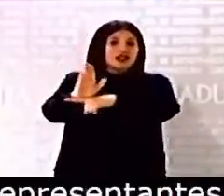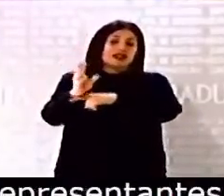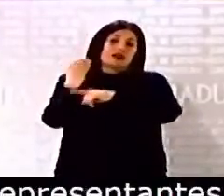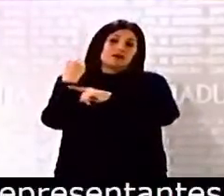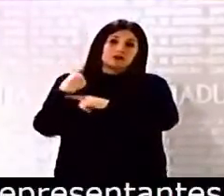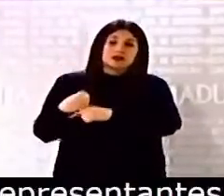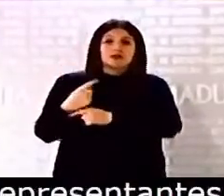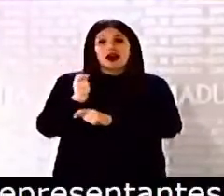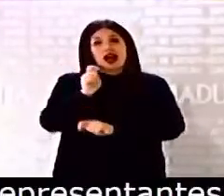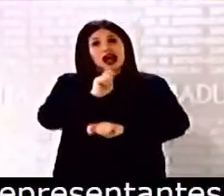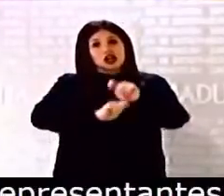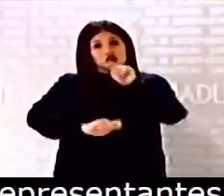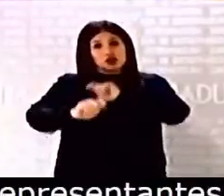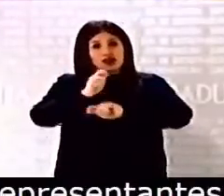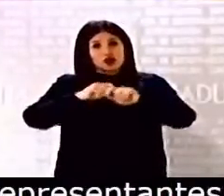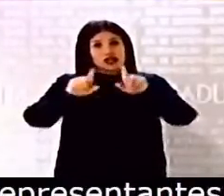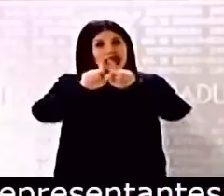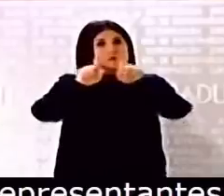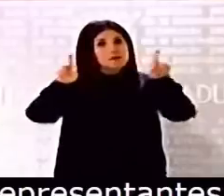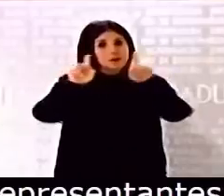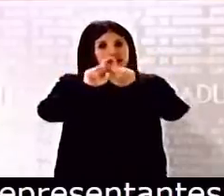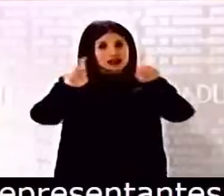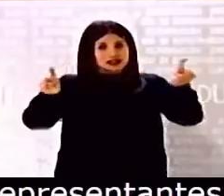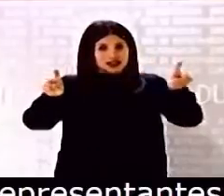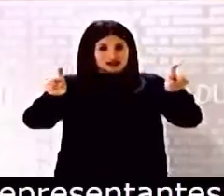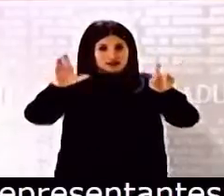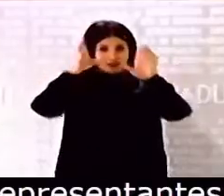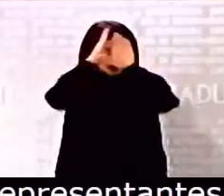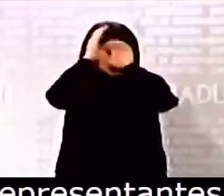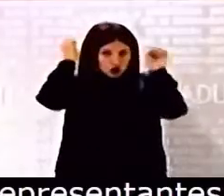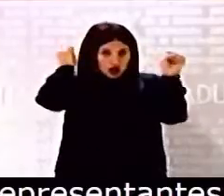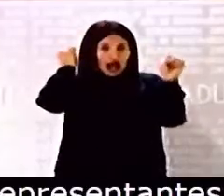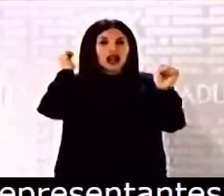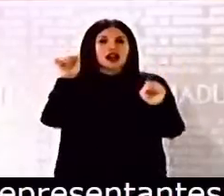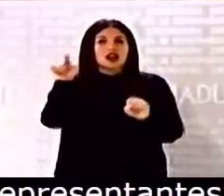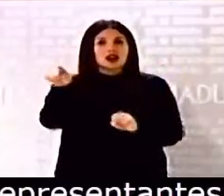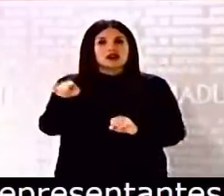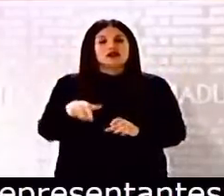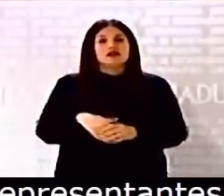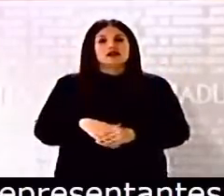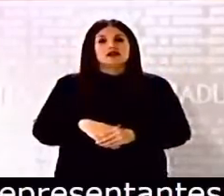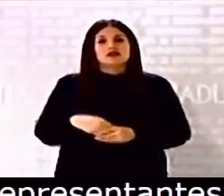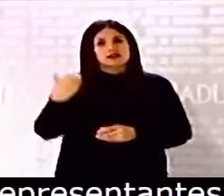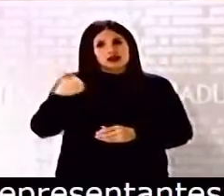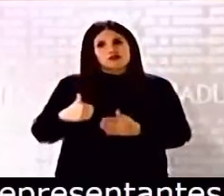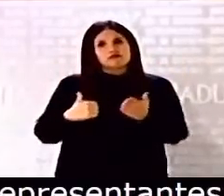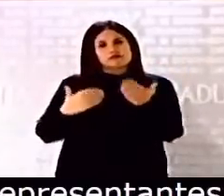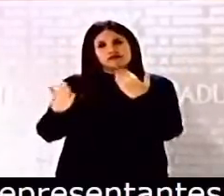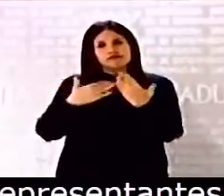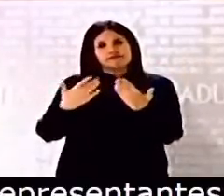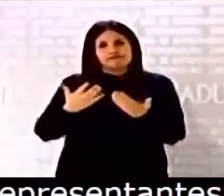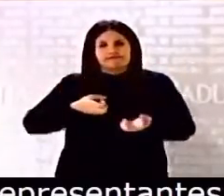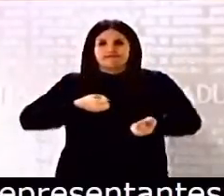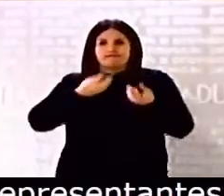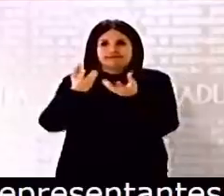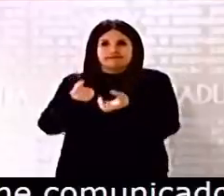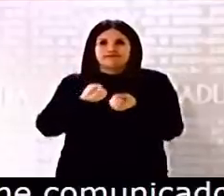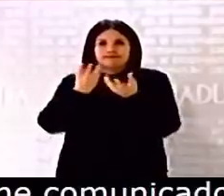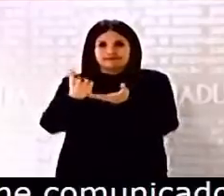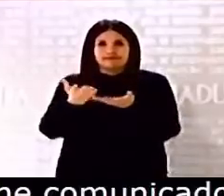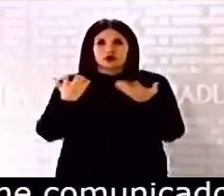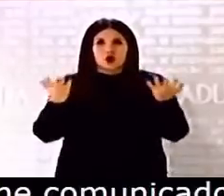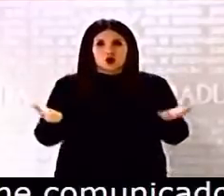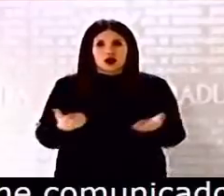asociaciones empresariales, de la patronal, donde les he comunicado que la decisión